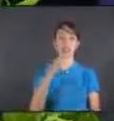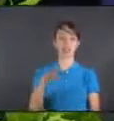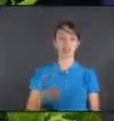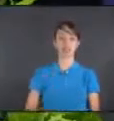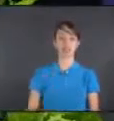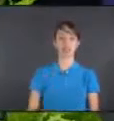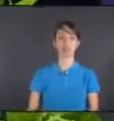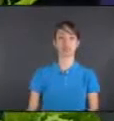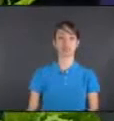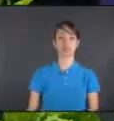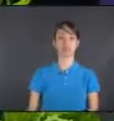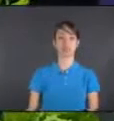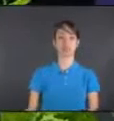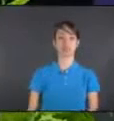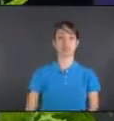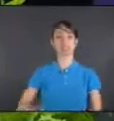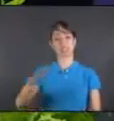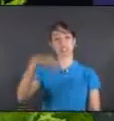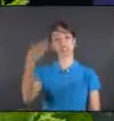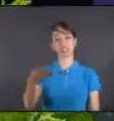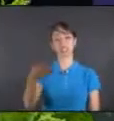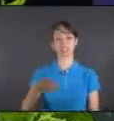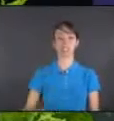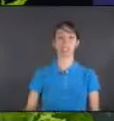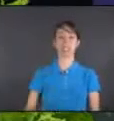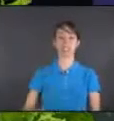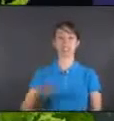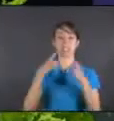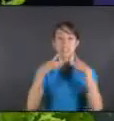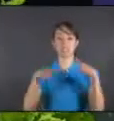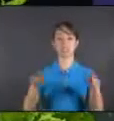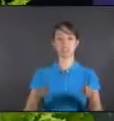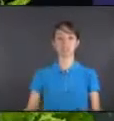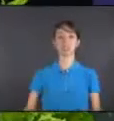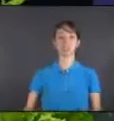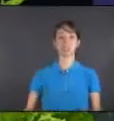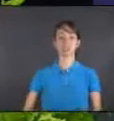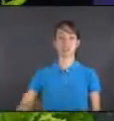¿verdad? Así que le hago ver eso.